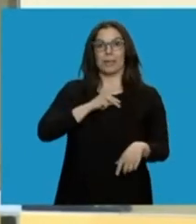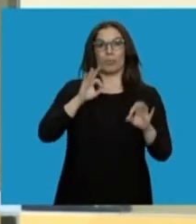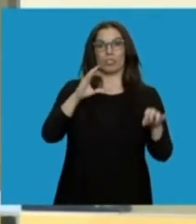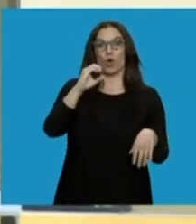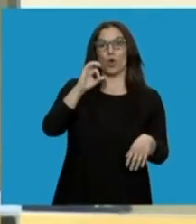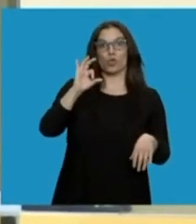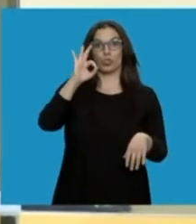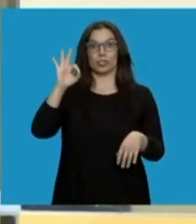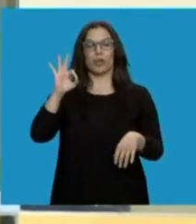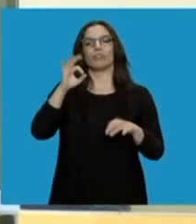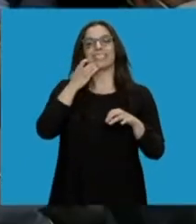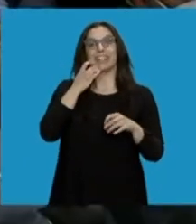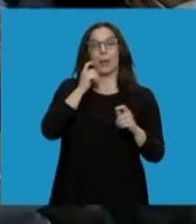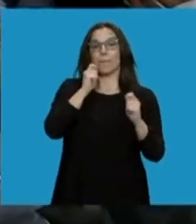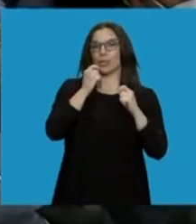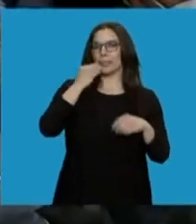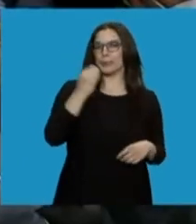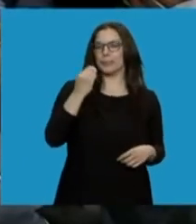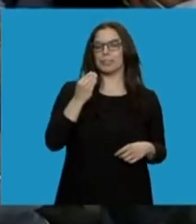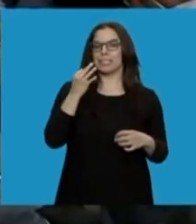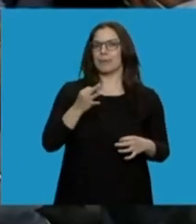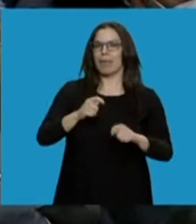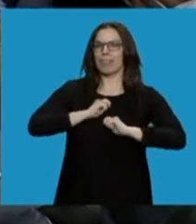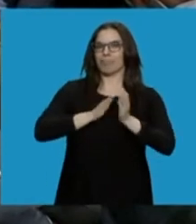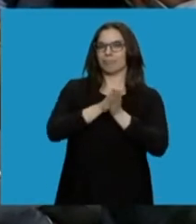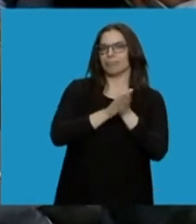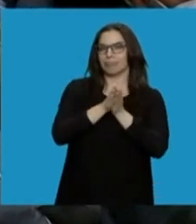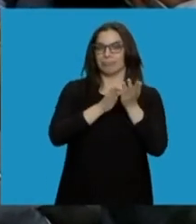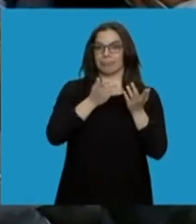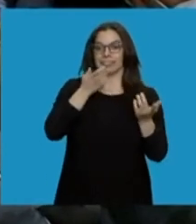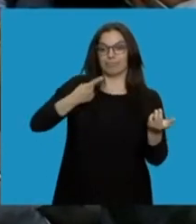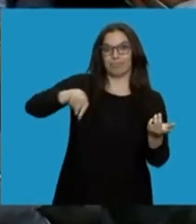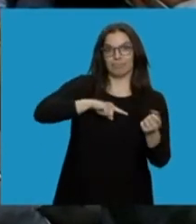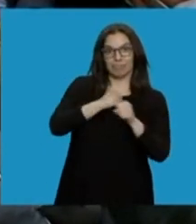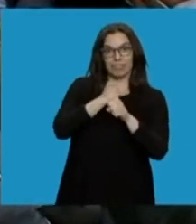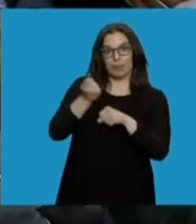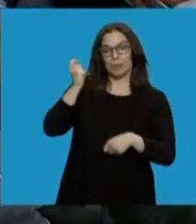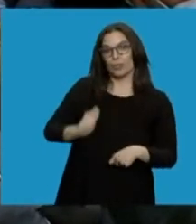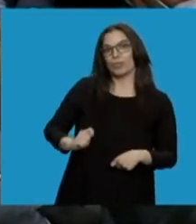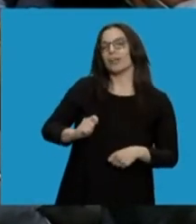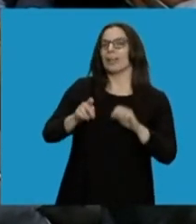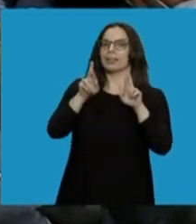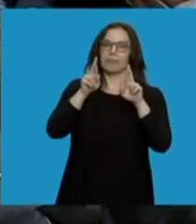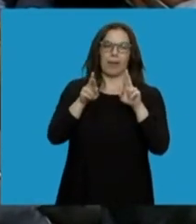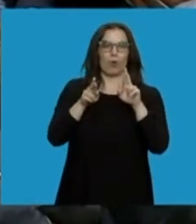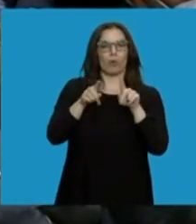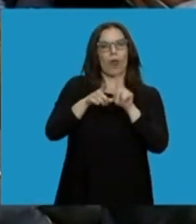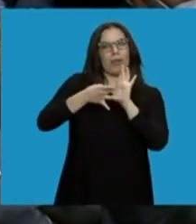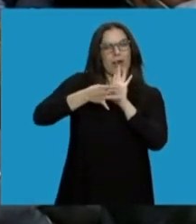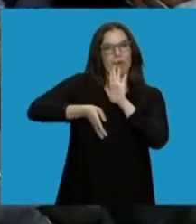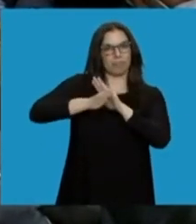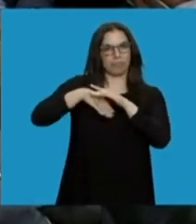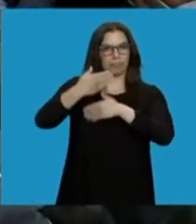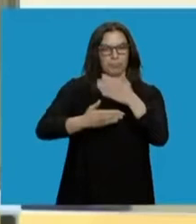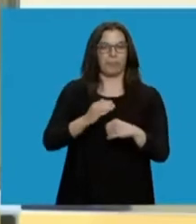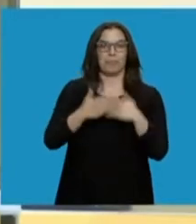un incentivo para el buen periodismo y todos los que nos dedicamos a este oficio esperamos que lo sigan siendo. Gracias al director de